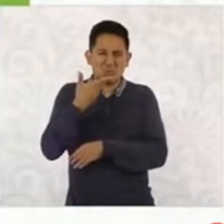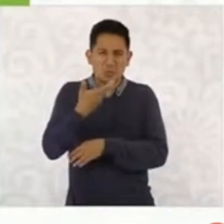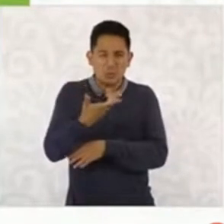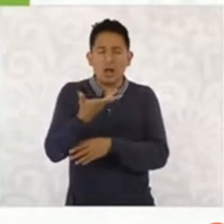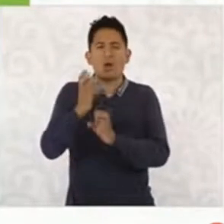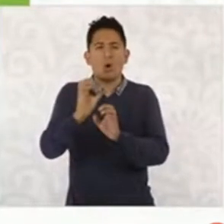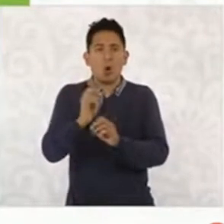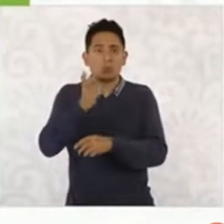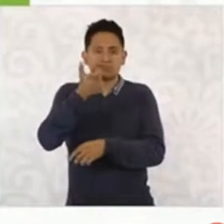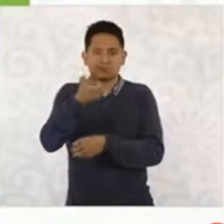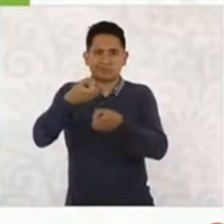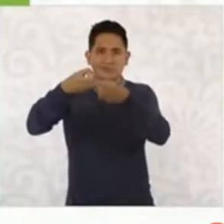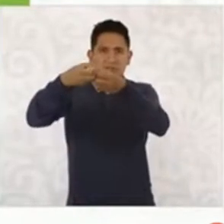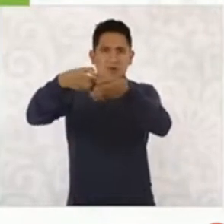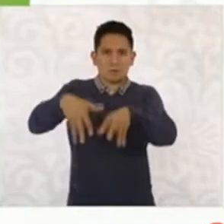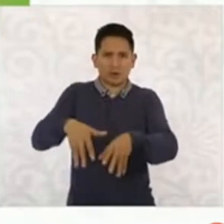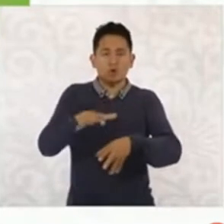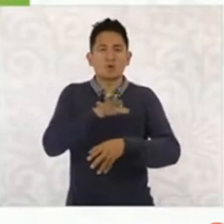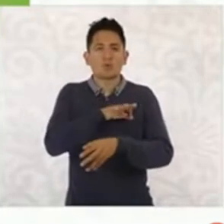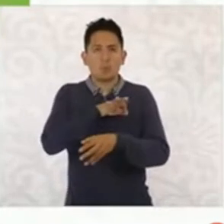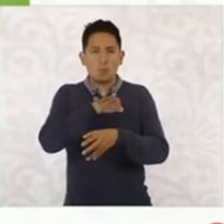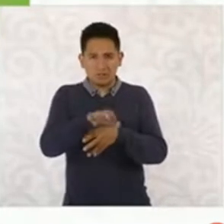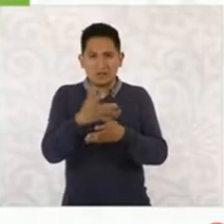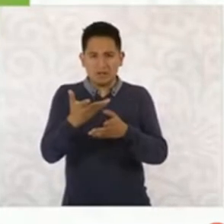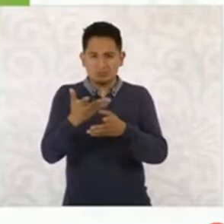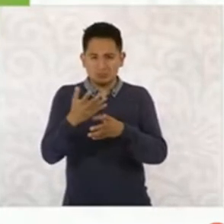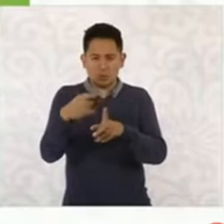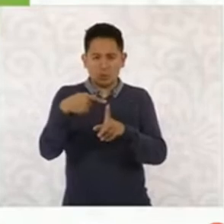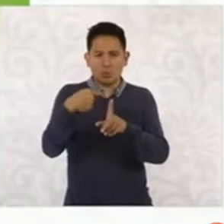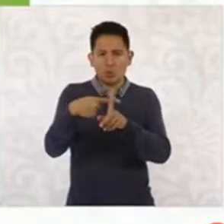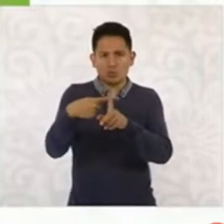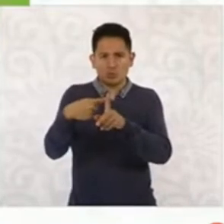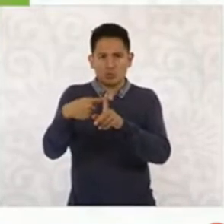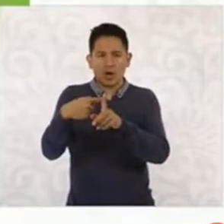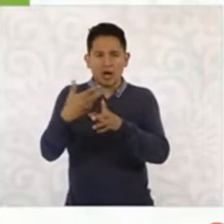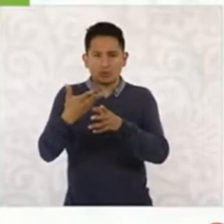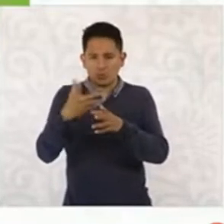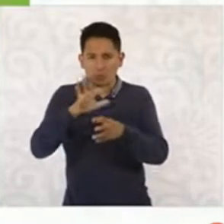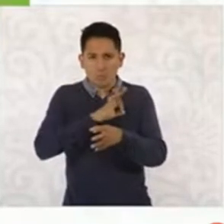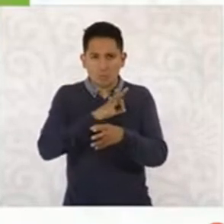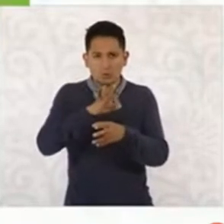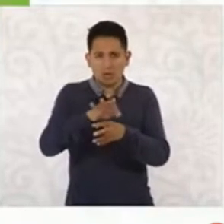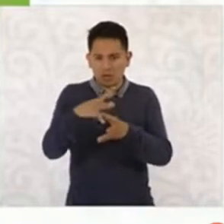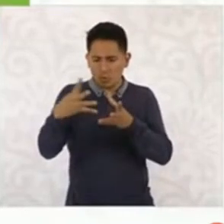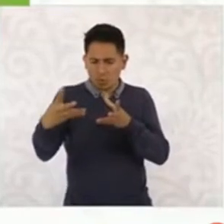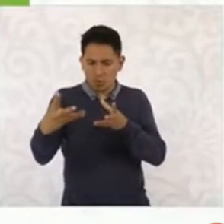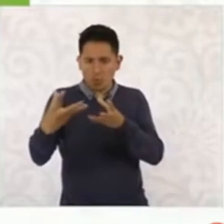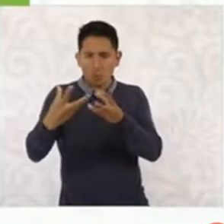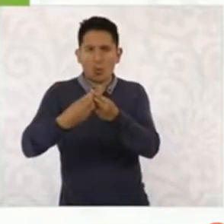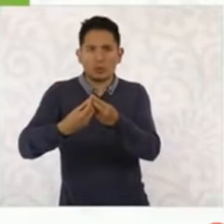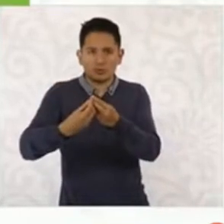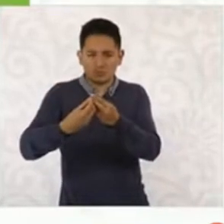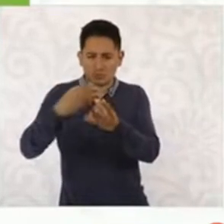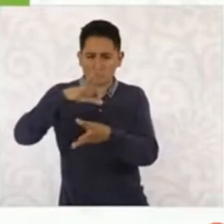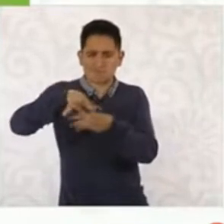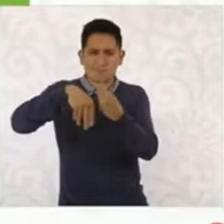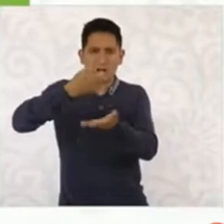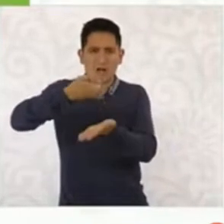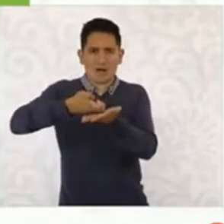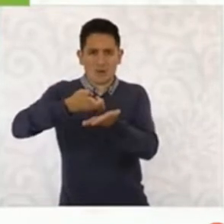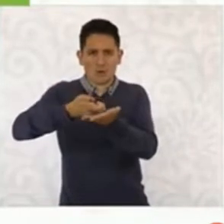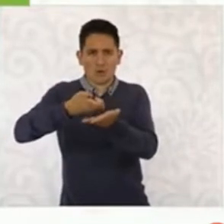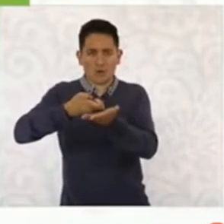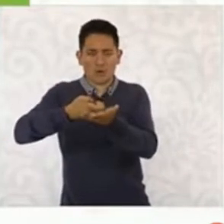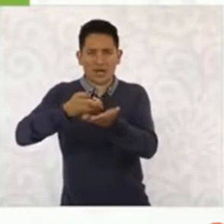pérdidas, entonces podían sumar y restar los resultados entre todas y así llegaban a